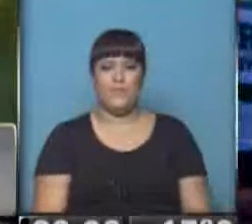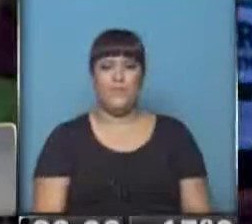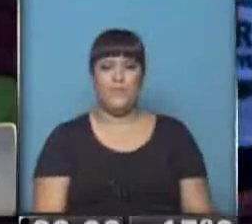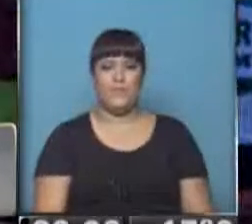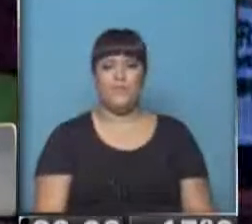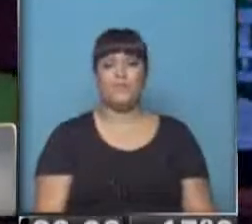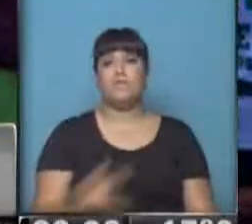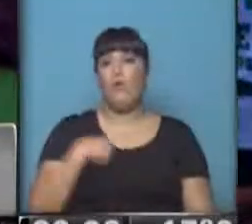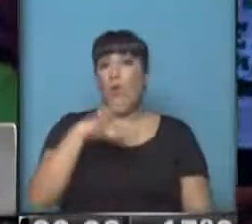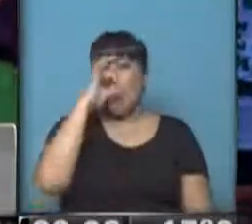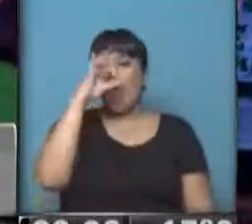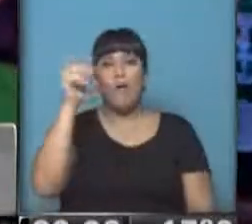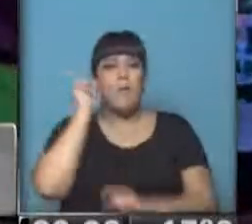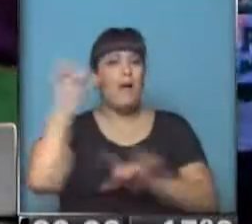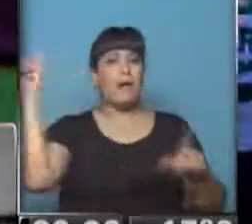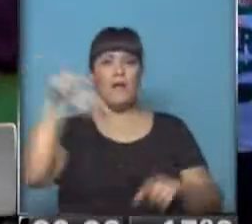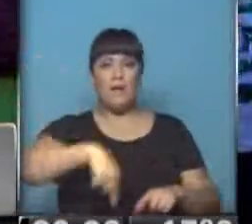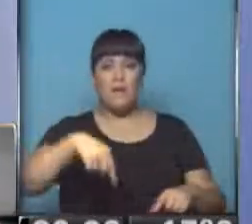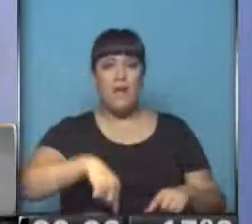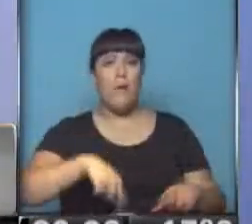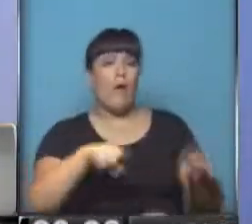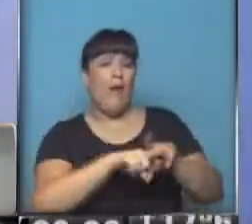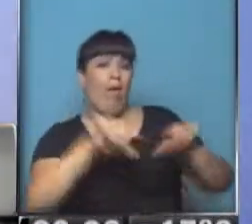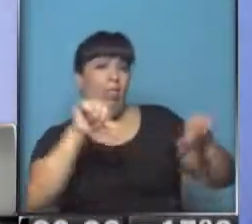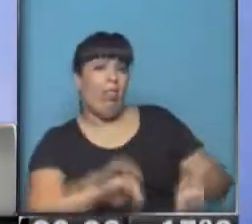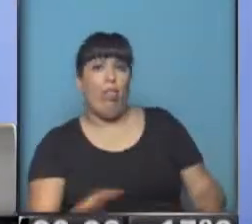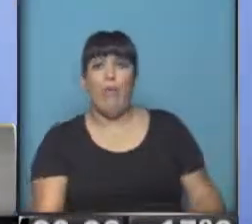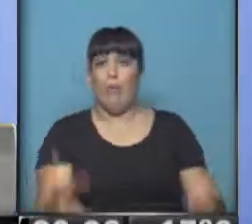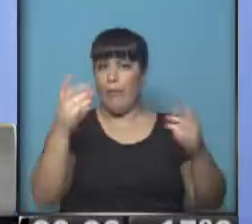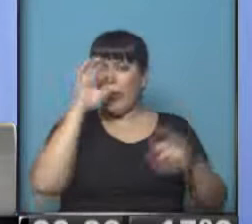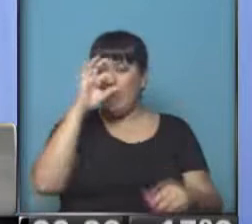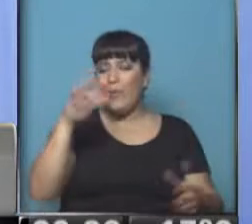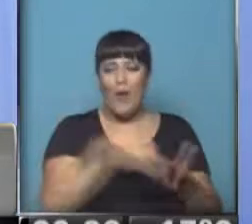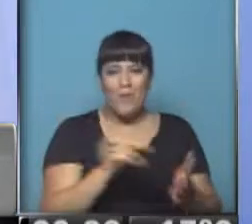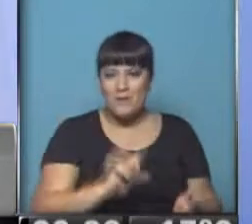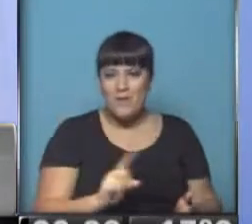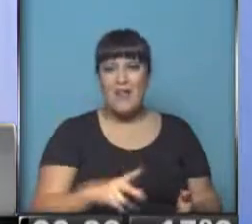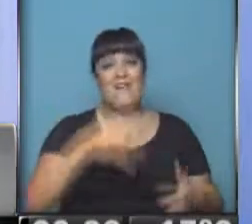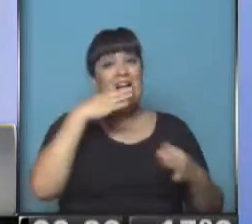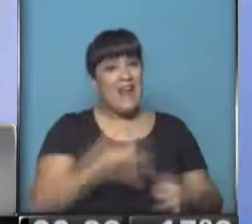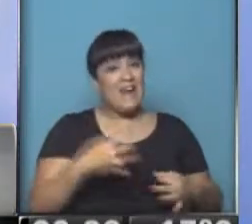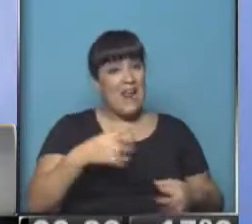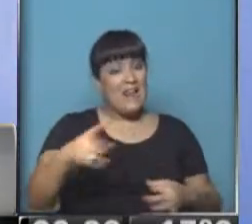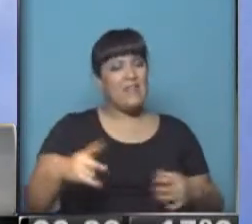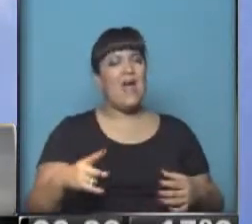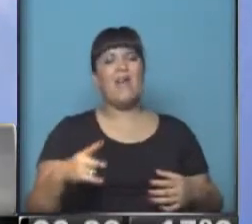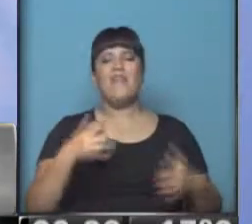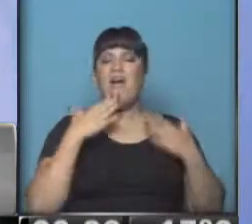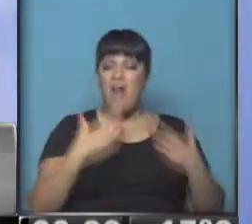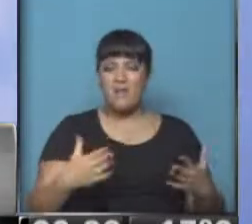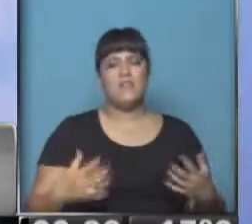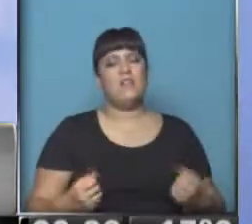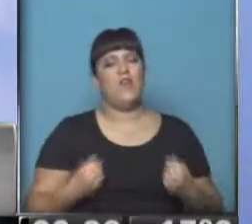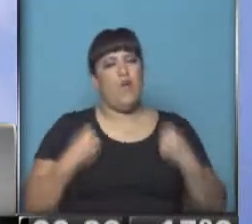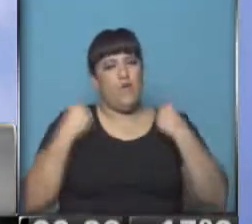Nunca imaginamos que íbamos a poder surgir de la ceniza, ¿no? Bueno, sinceramente es el esfuerzo de muchos